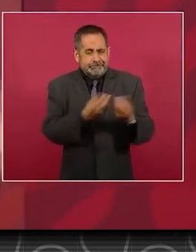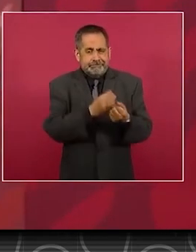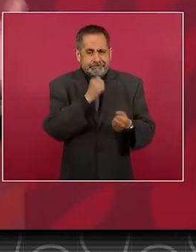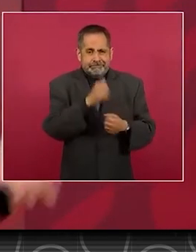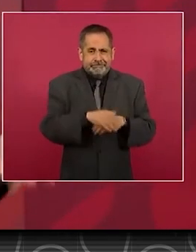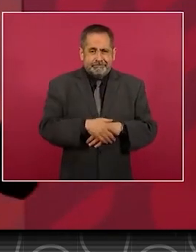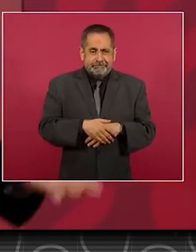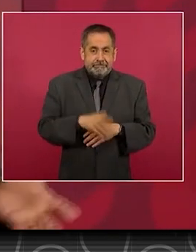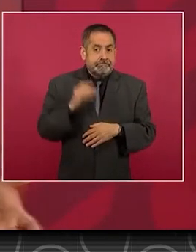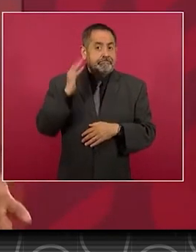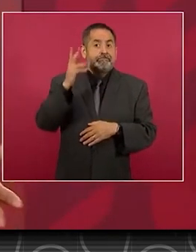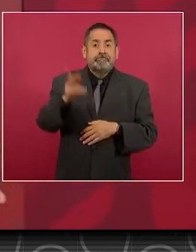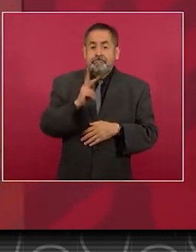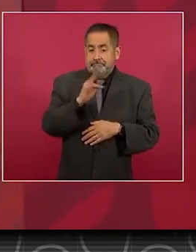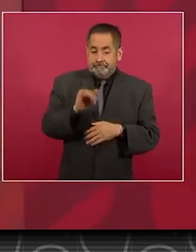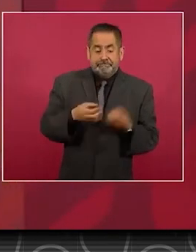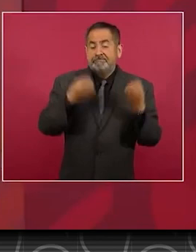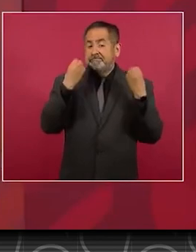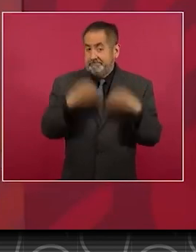Sin nada, porque